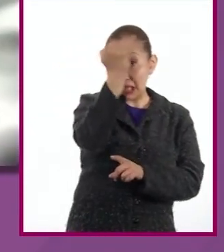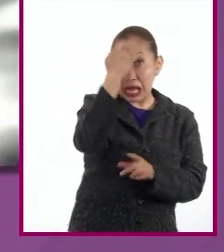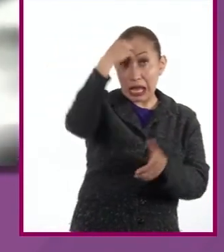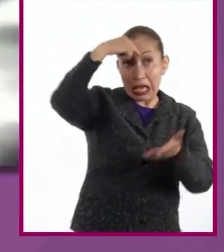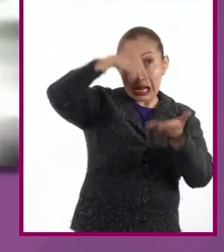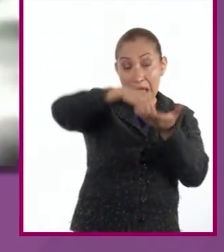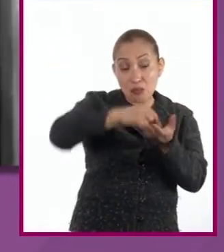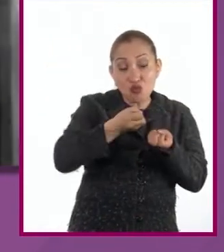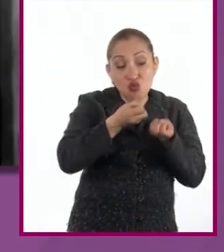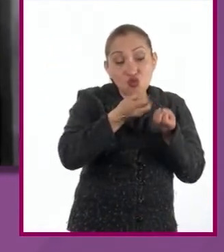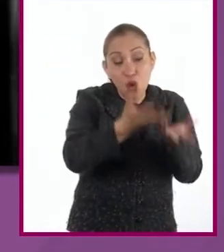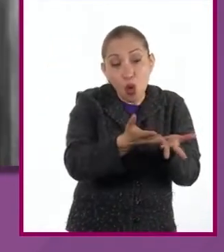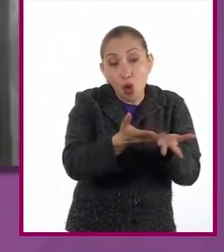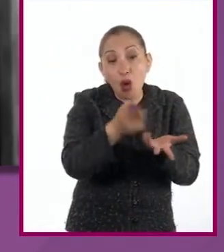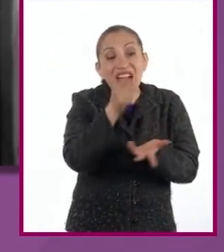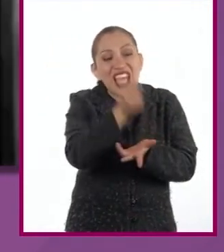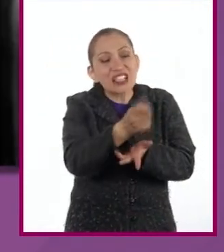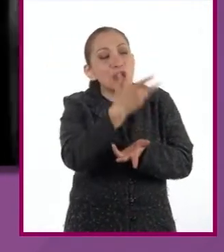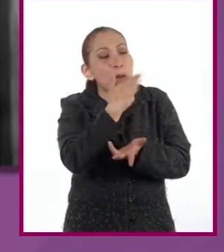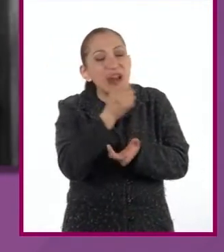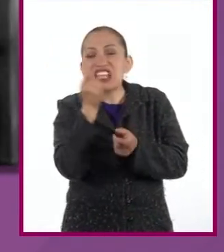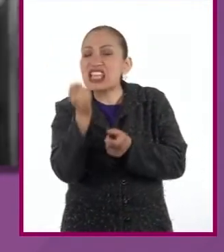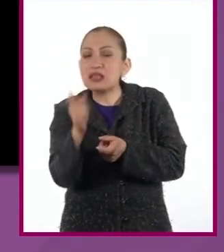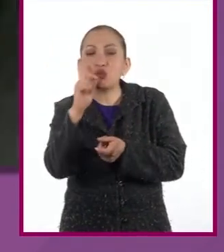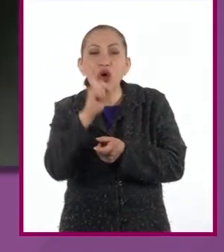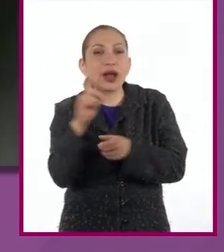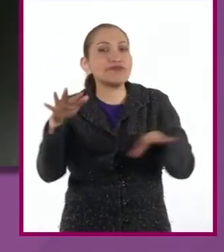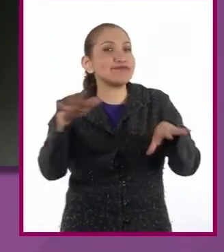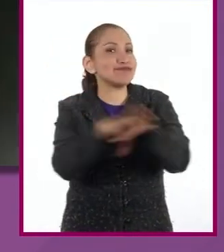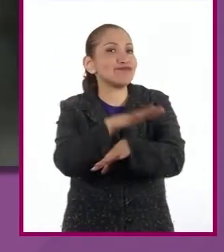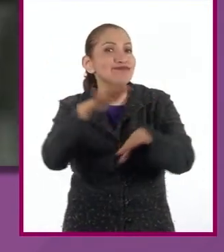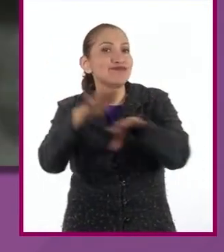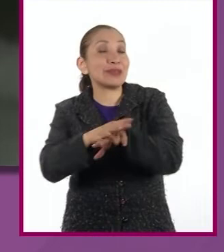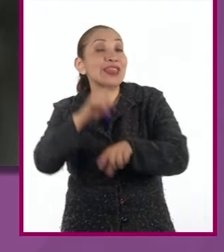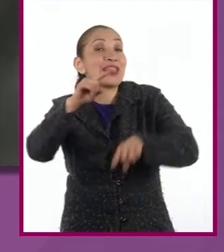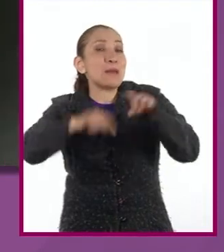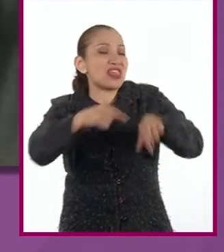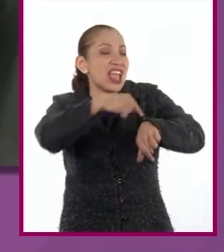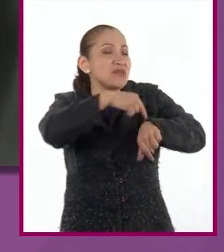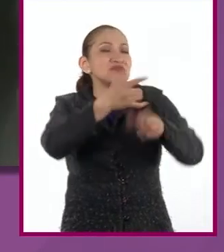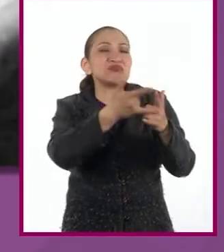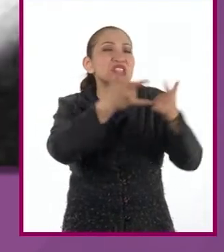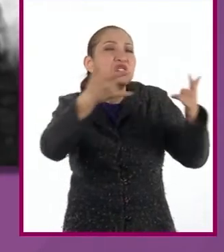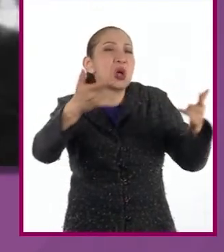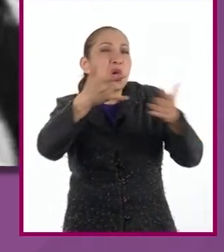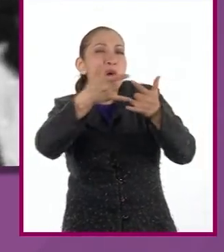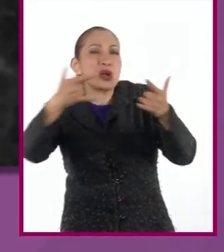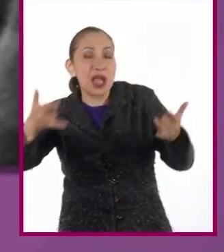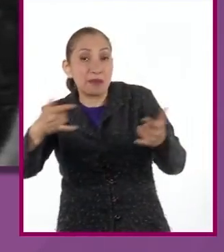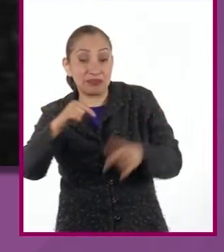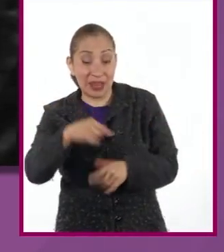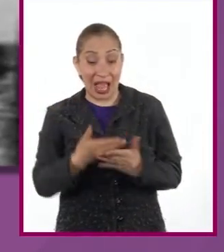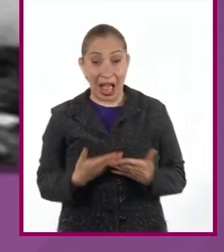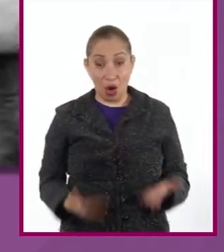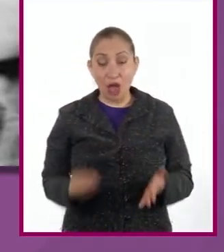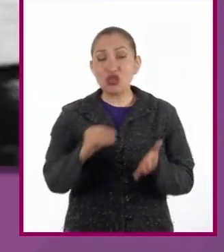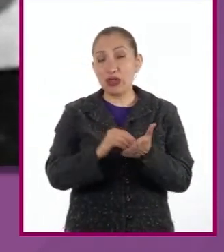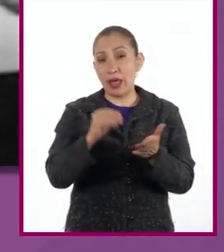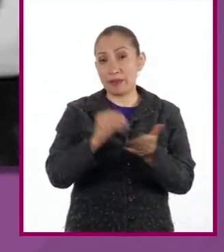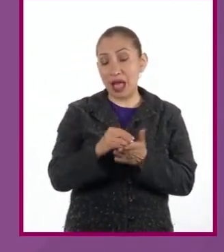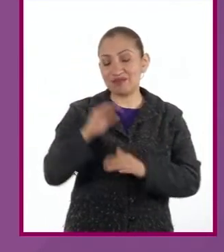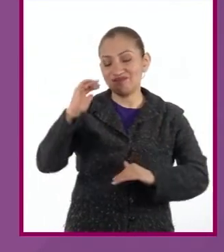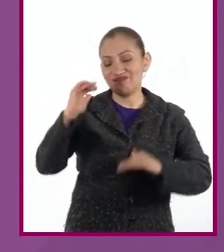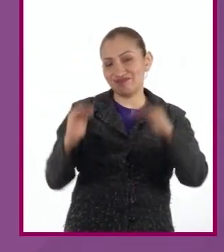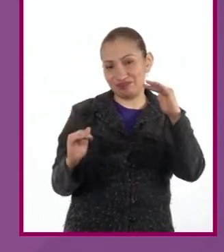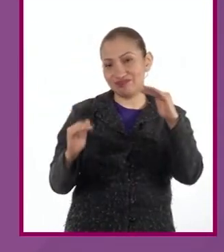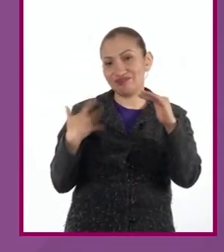creencias y atribuciones sobre lo que es un hombre o una mujer varían según el momento y la sociedad. Aún en nuestros días predomina la